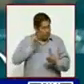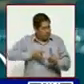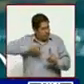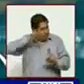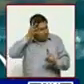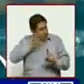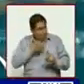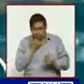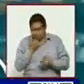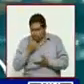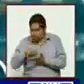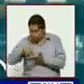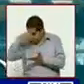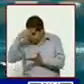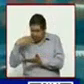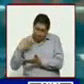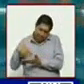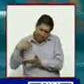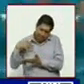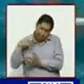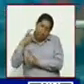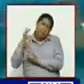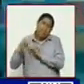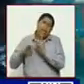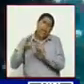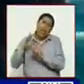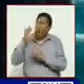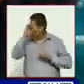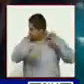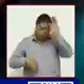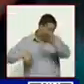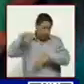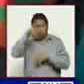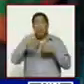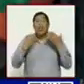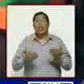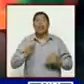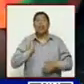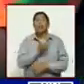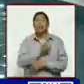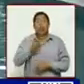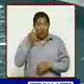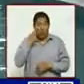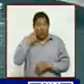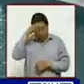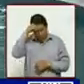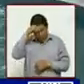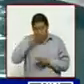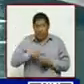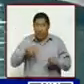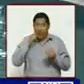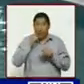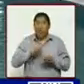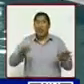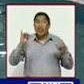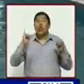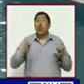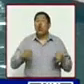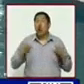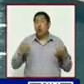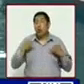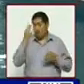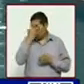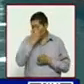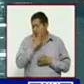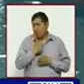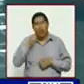somos avalados por la federación y aquí dando nuestro conocimiento a nuestros niños y a nuestros jóvenes en esta linda